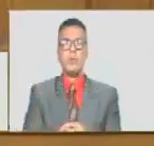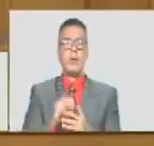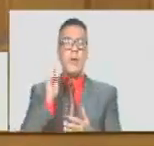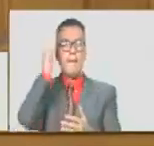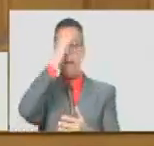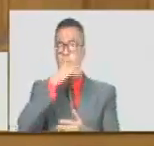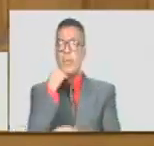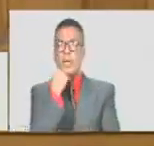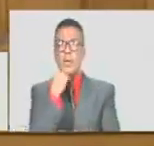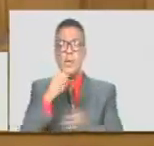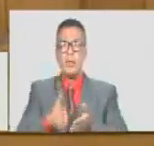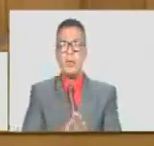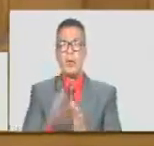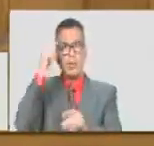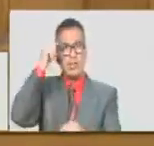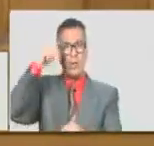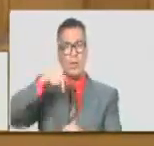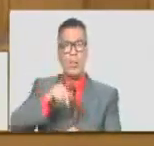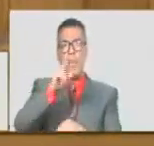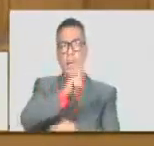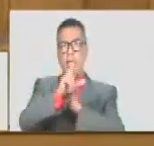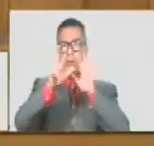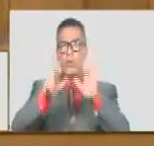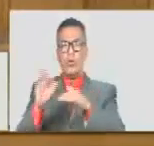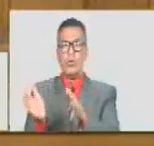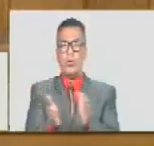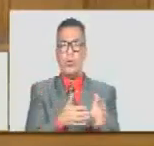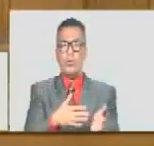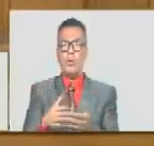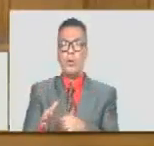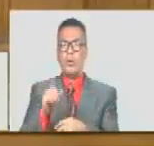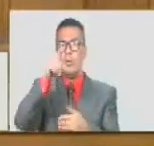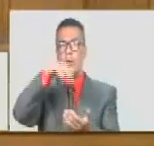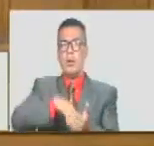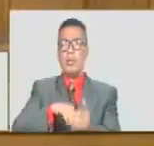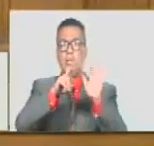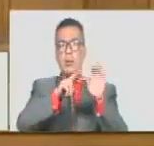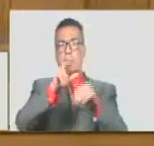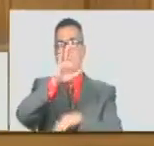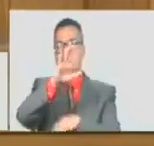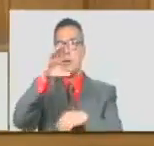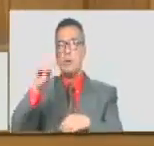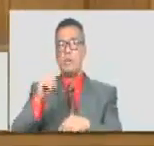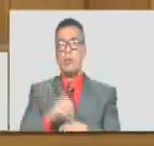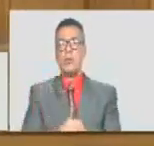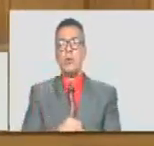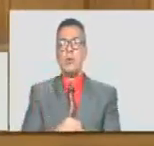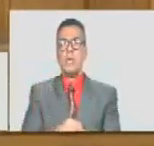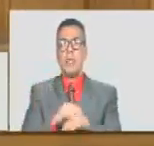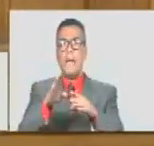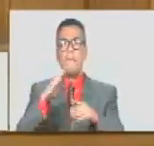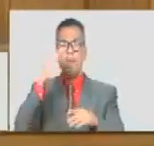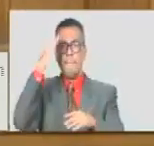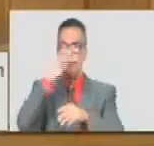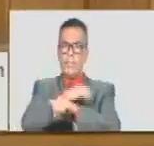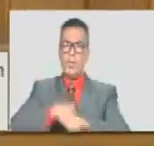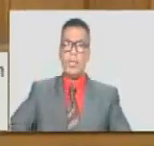Miranda nació un día como hoy, un 28 de marzo de 1750. Fue un destacado